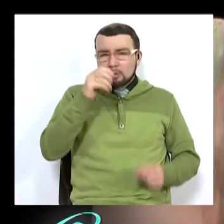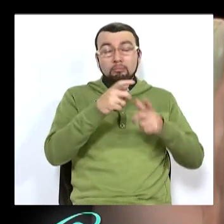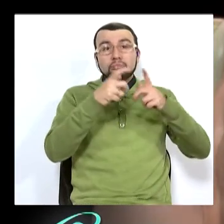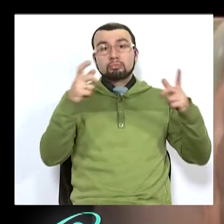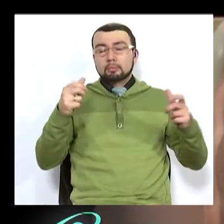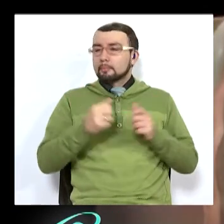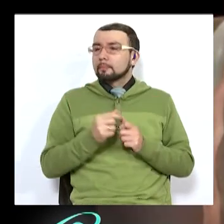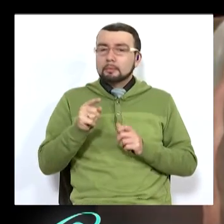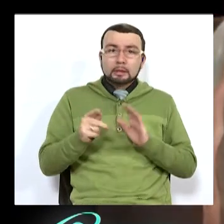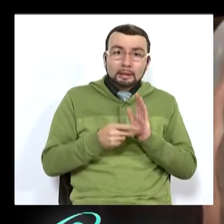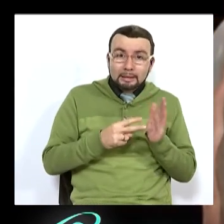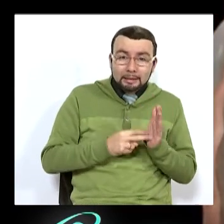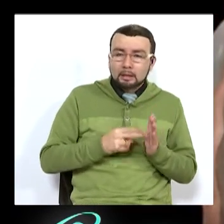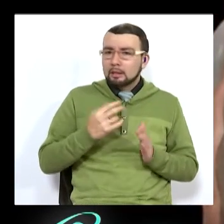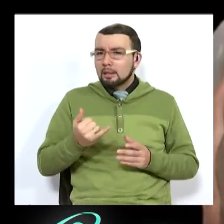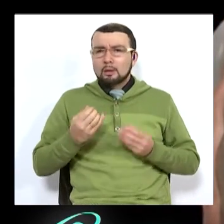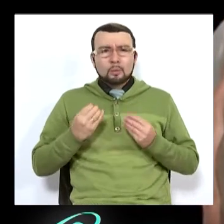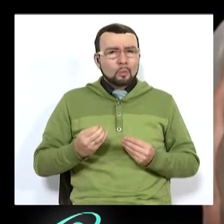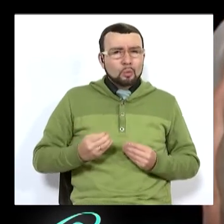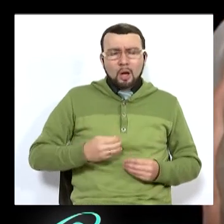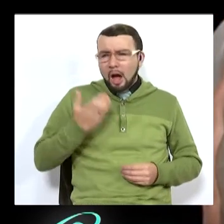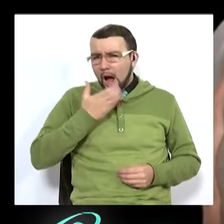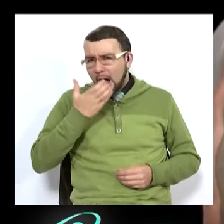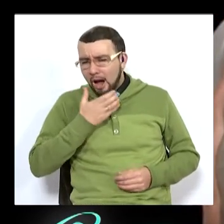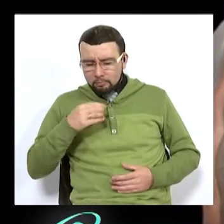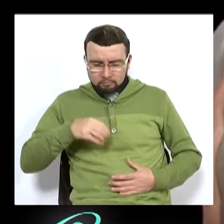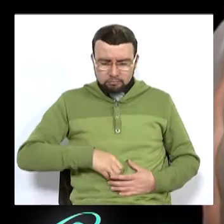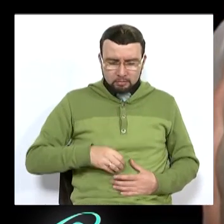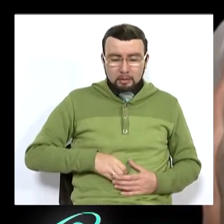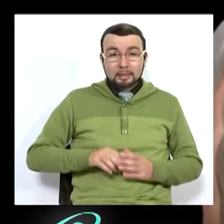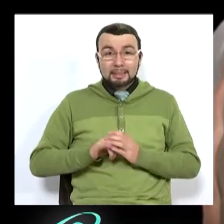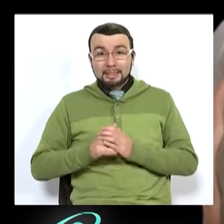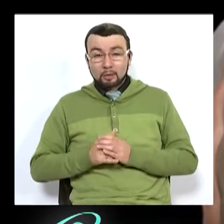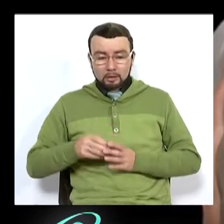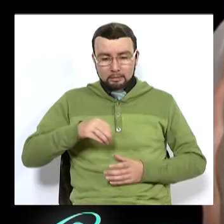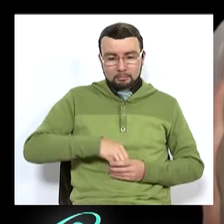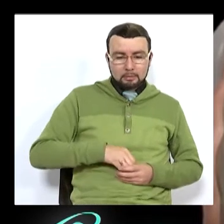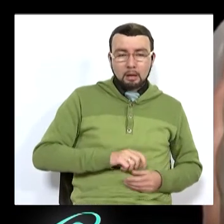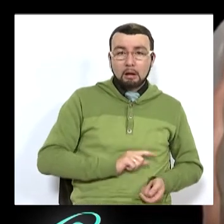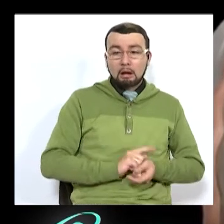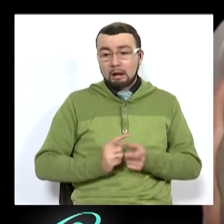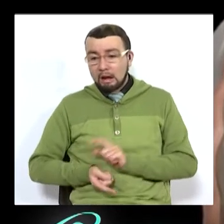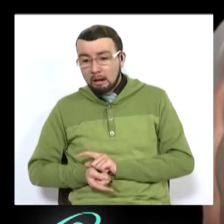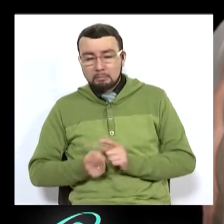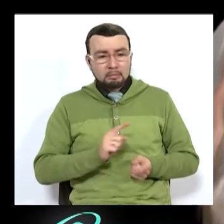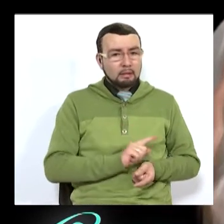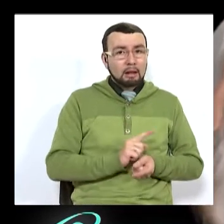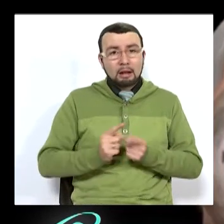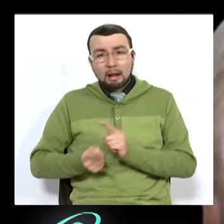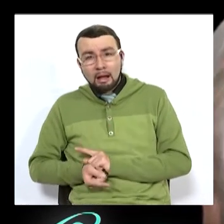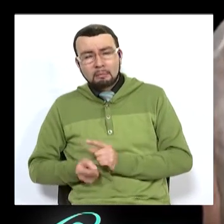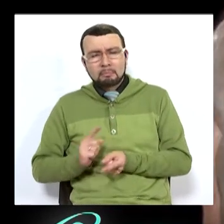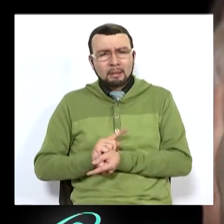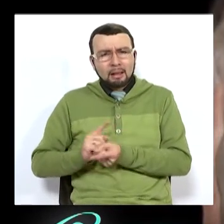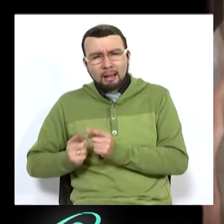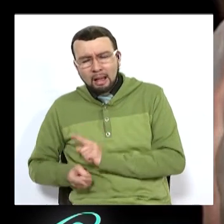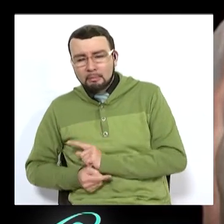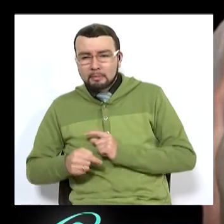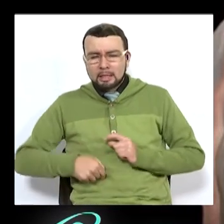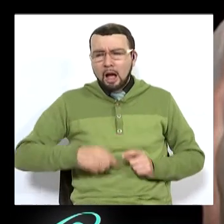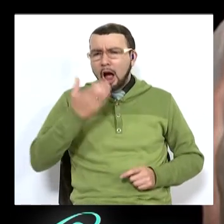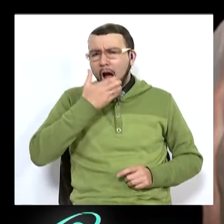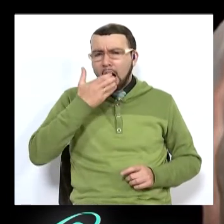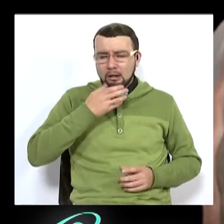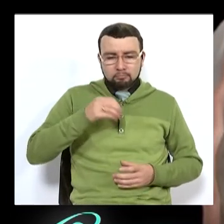la irritación es tan constante en las células del estómago que van cambiando su forma y sus